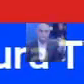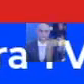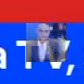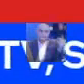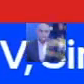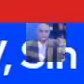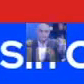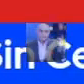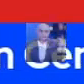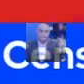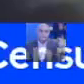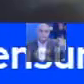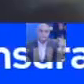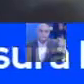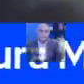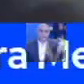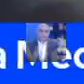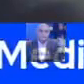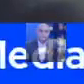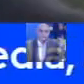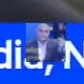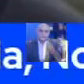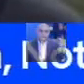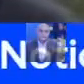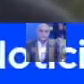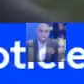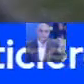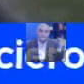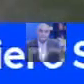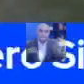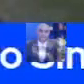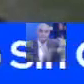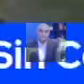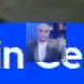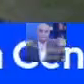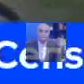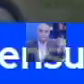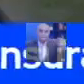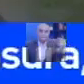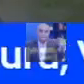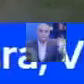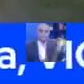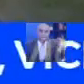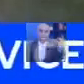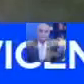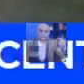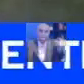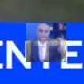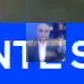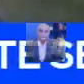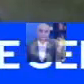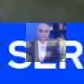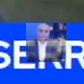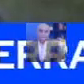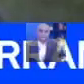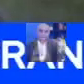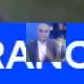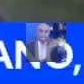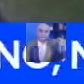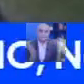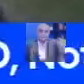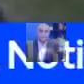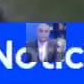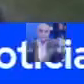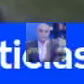mucho más. Saludo al querido Jaime Hernández, al maestro Jaime Hernández, editor de La Jornada Sin Fronteras en el gran